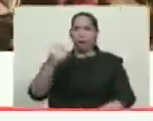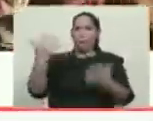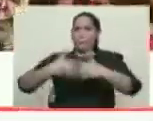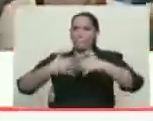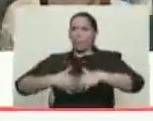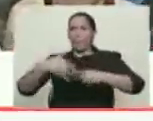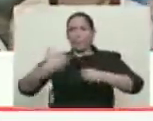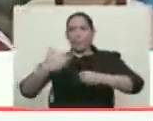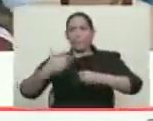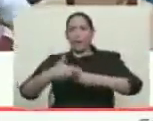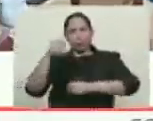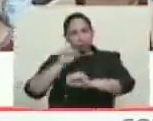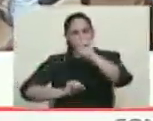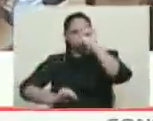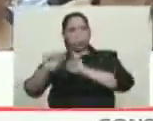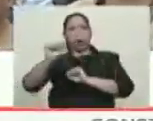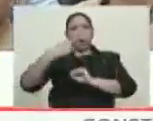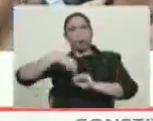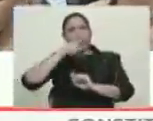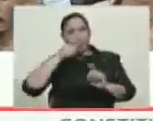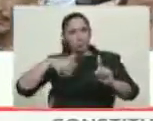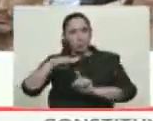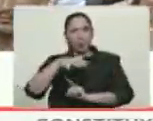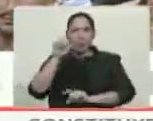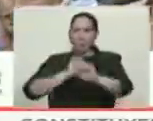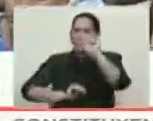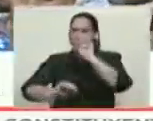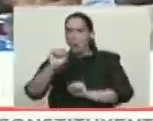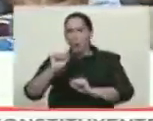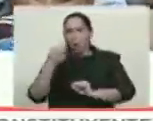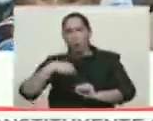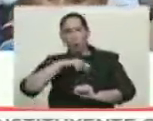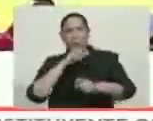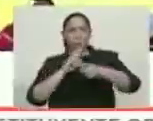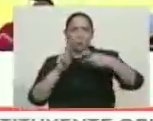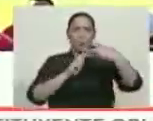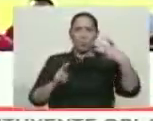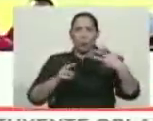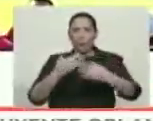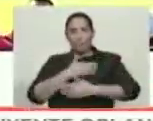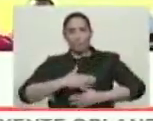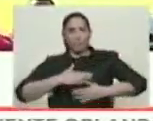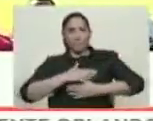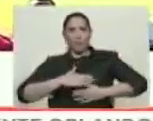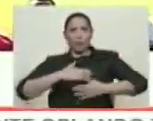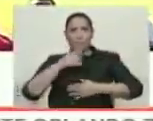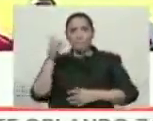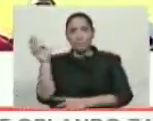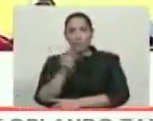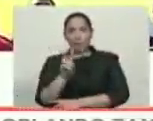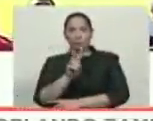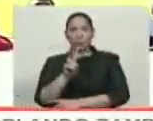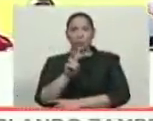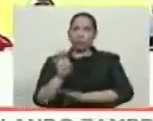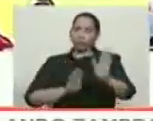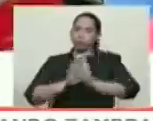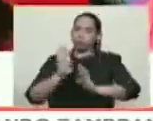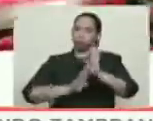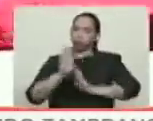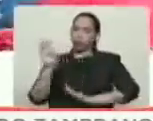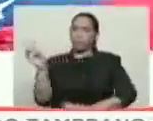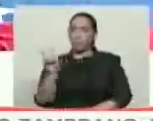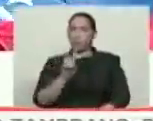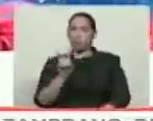pie, defendiendo a nuestro pueblo, defendiendo nuestros recursos para el bienestar de Venezuela, para el desarrollo de